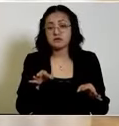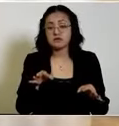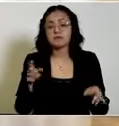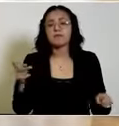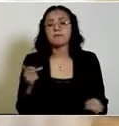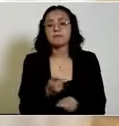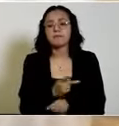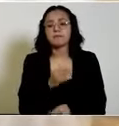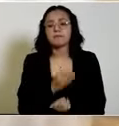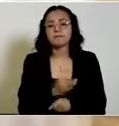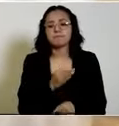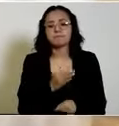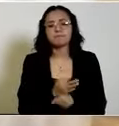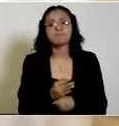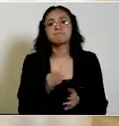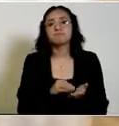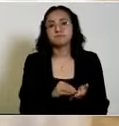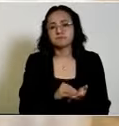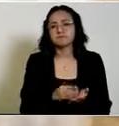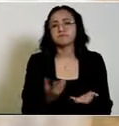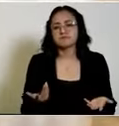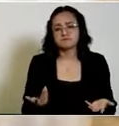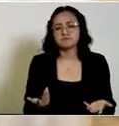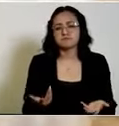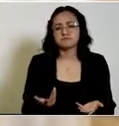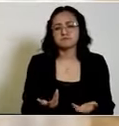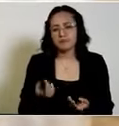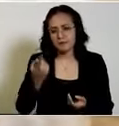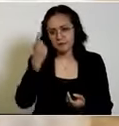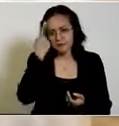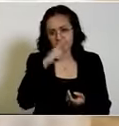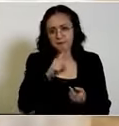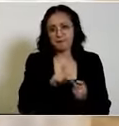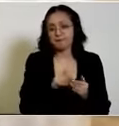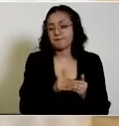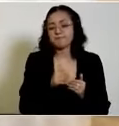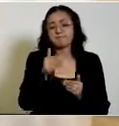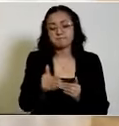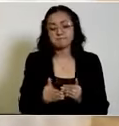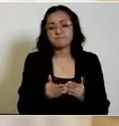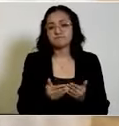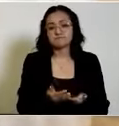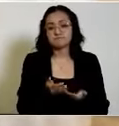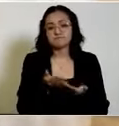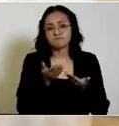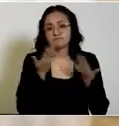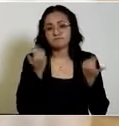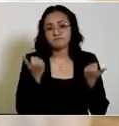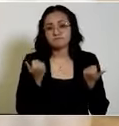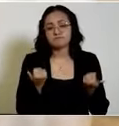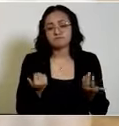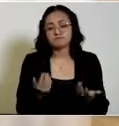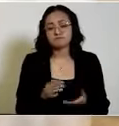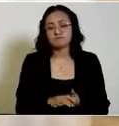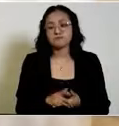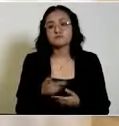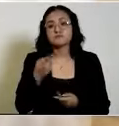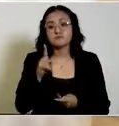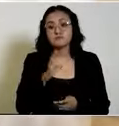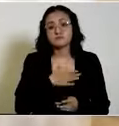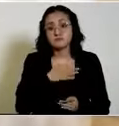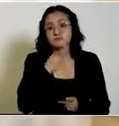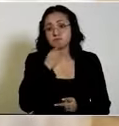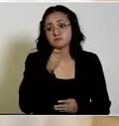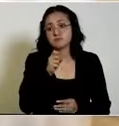situación que prevalecerá para un período siguiente pero si les digo